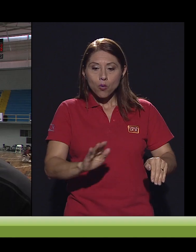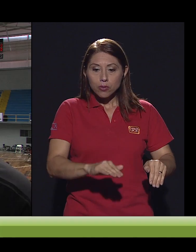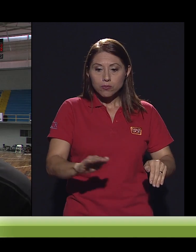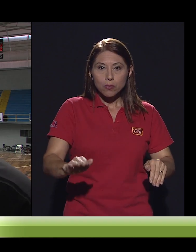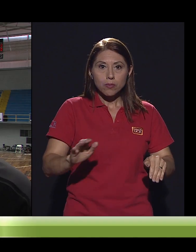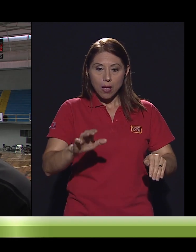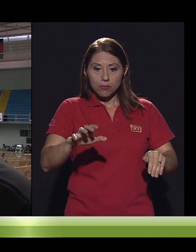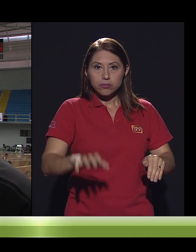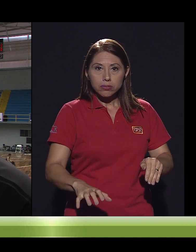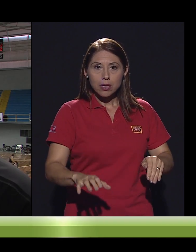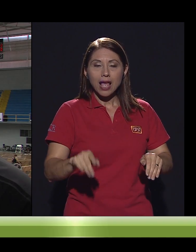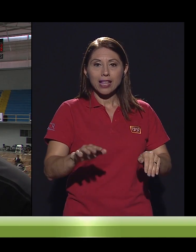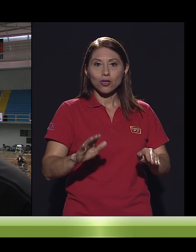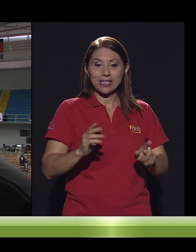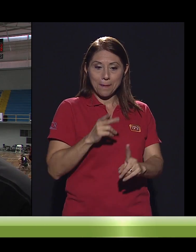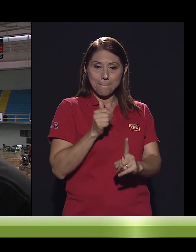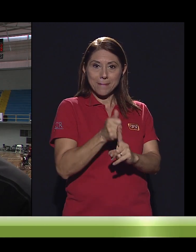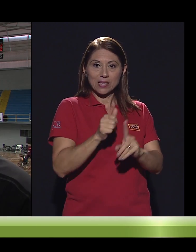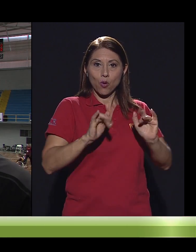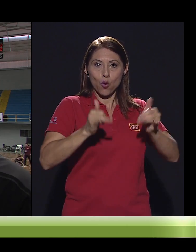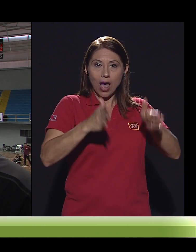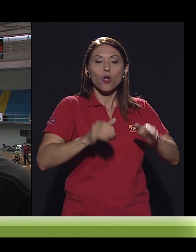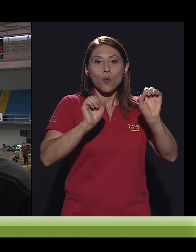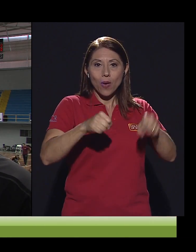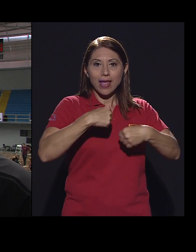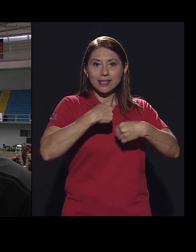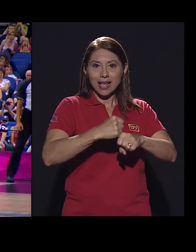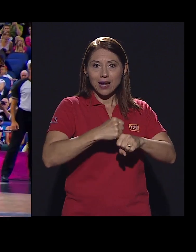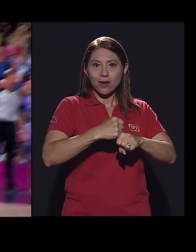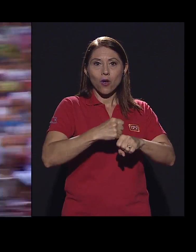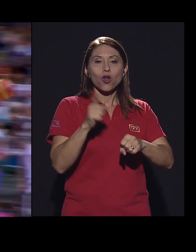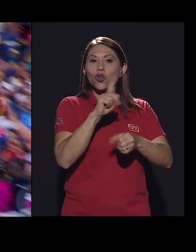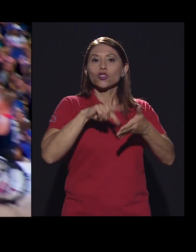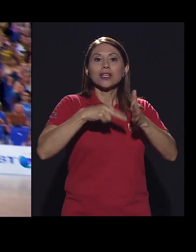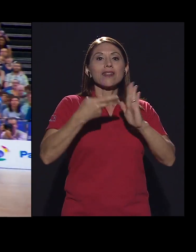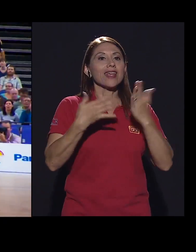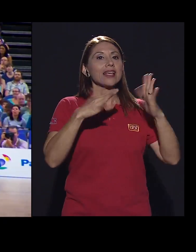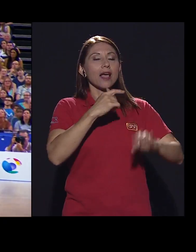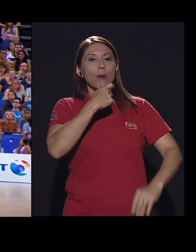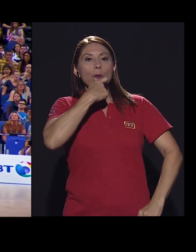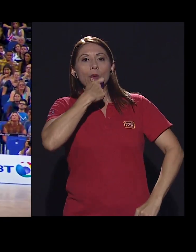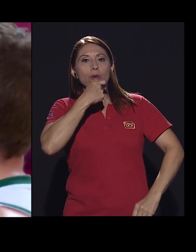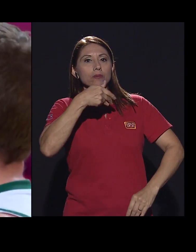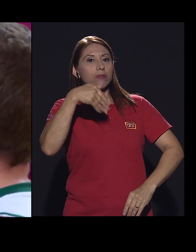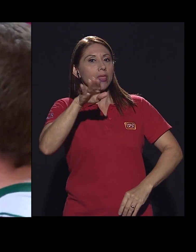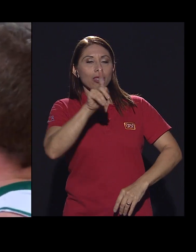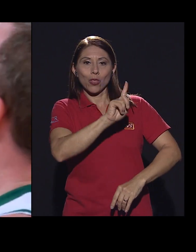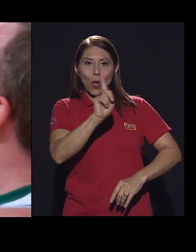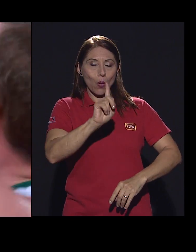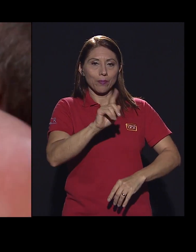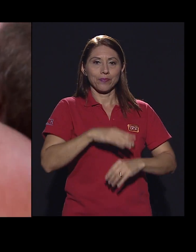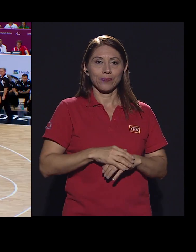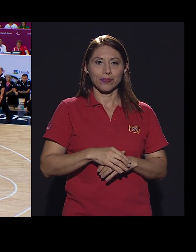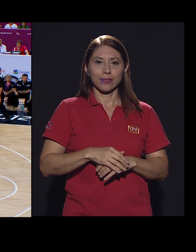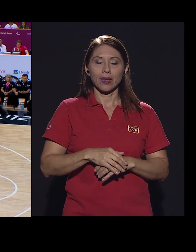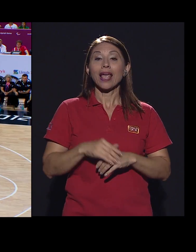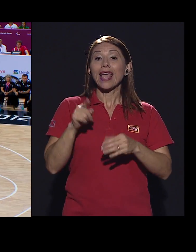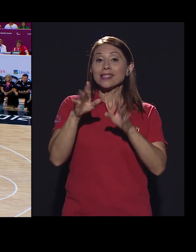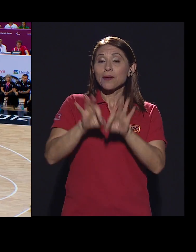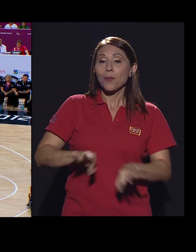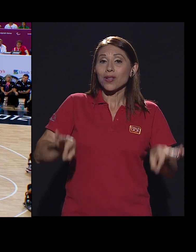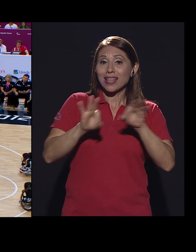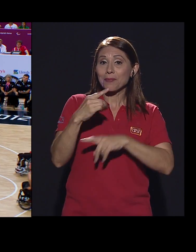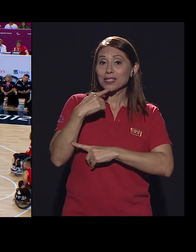puedo volverla a poner en el suelo el mismo jugador sin que se haya una jugada que cante el referee, ¿no?, en contra del jugador. Es